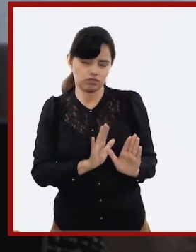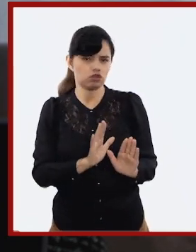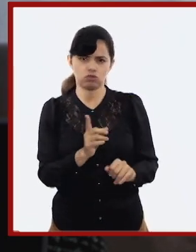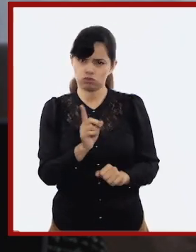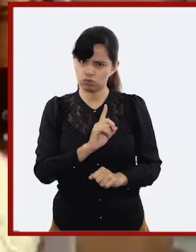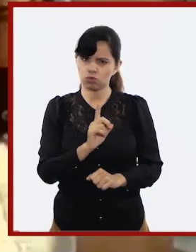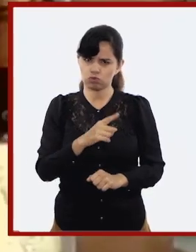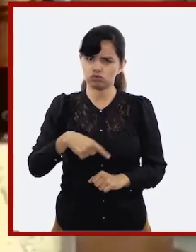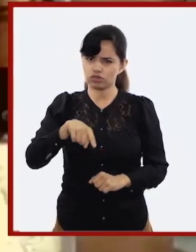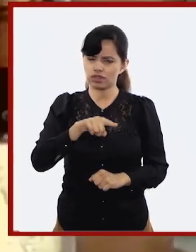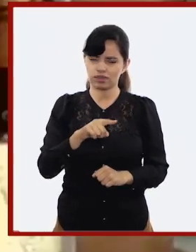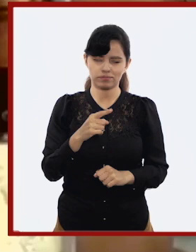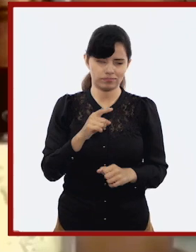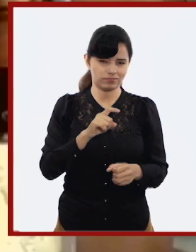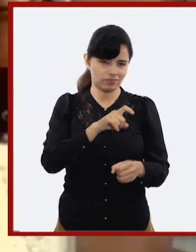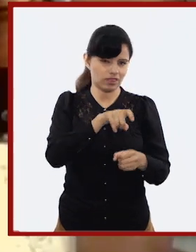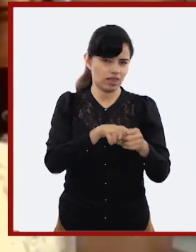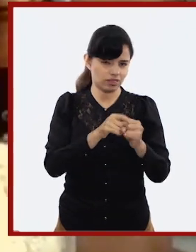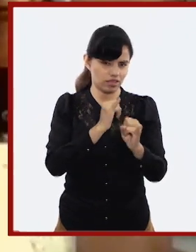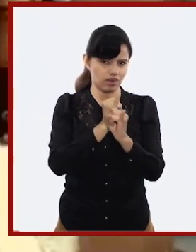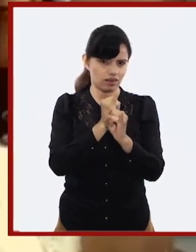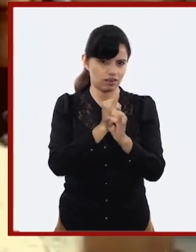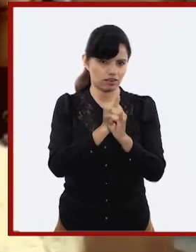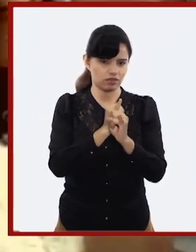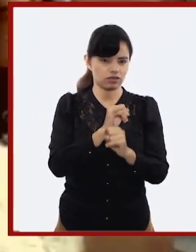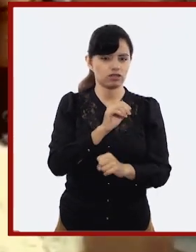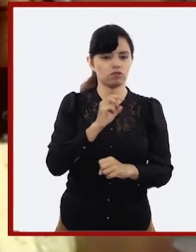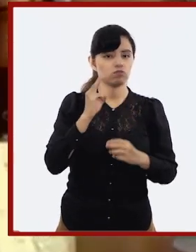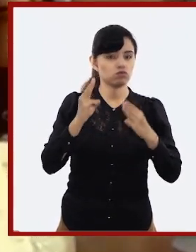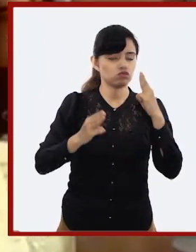página de